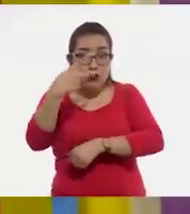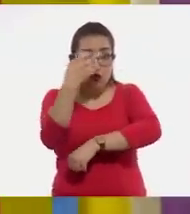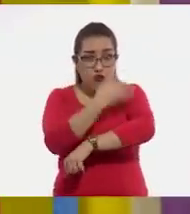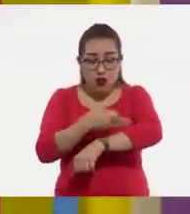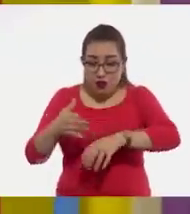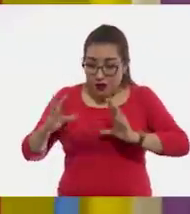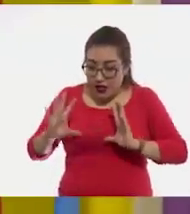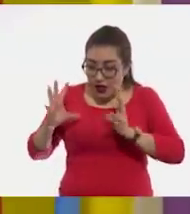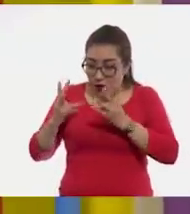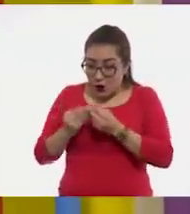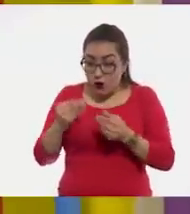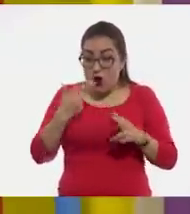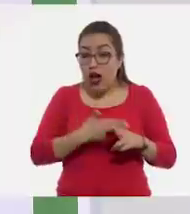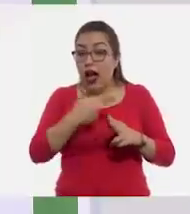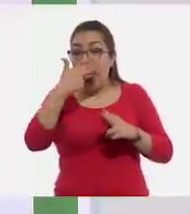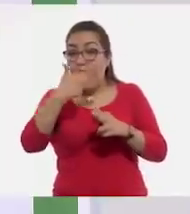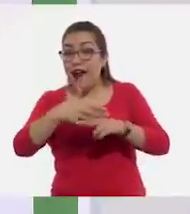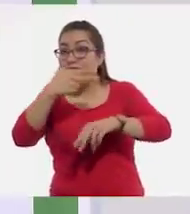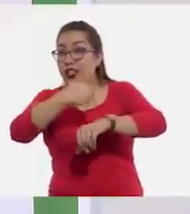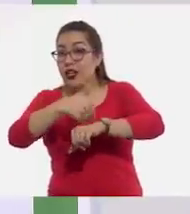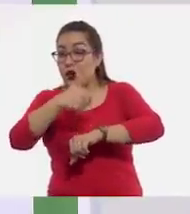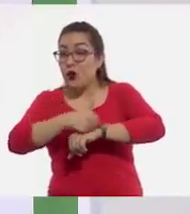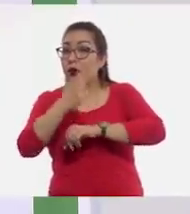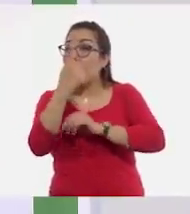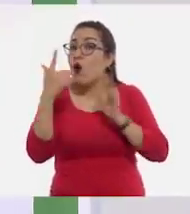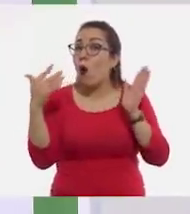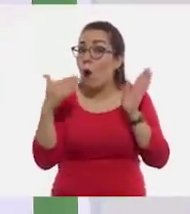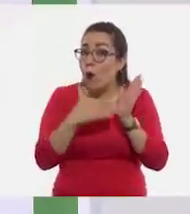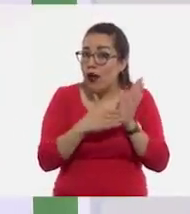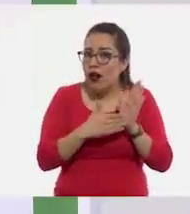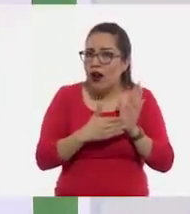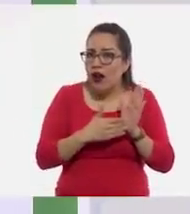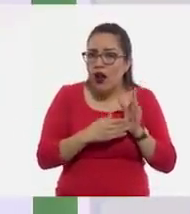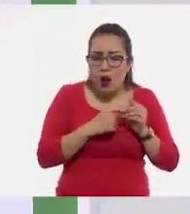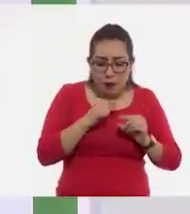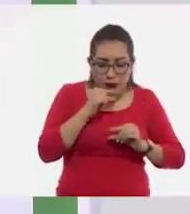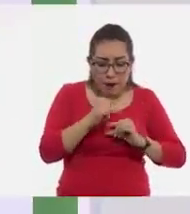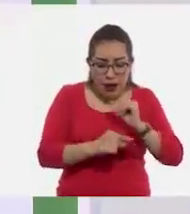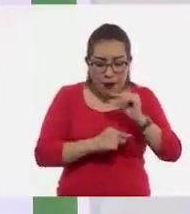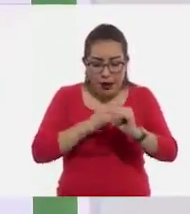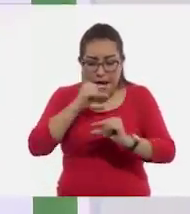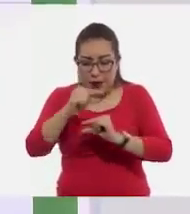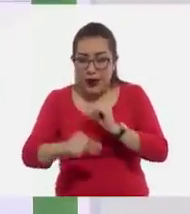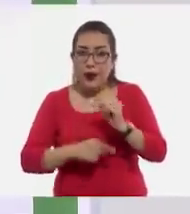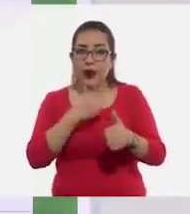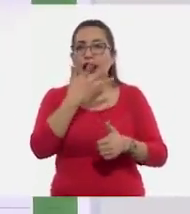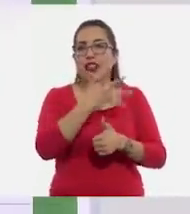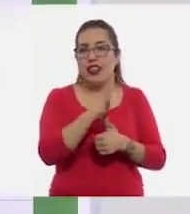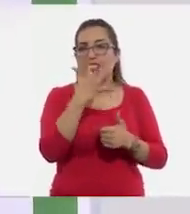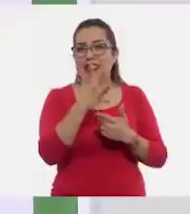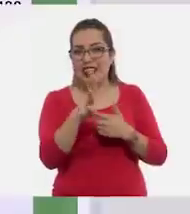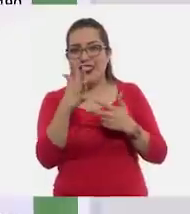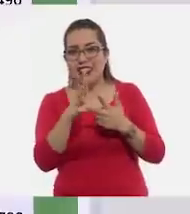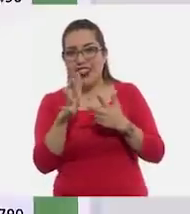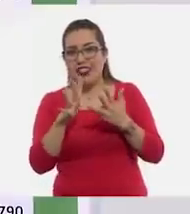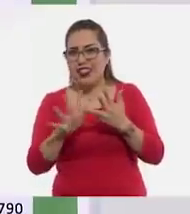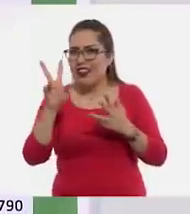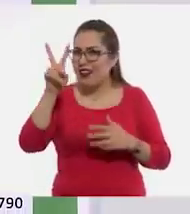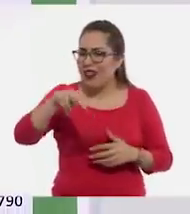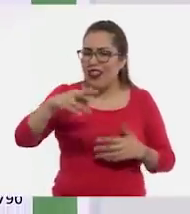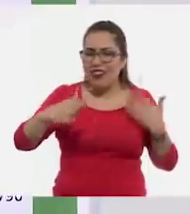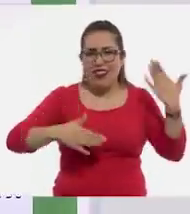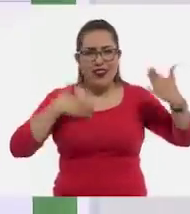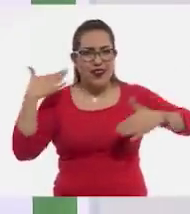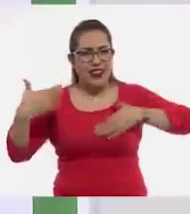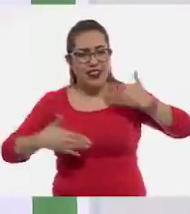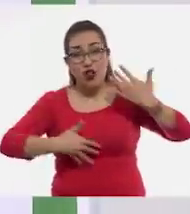hasta llegar al número 1000 e ir construyendo sesiones de 10 en 10. Y verán qué divertido es aprender y